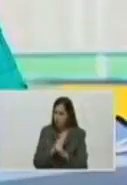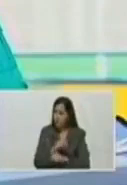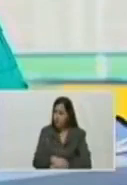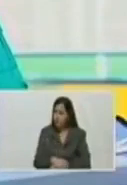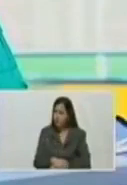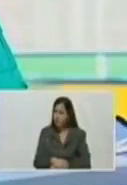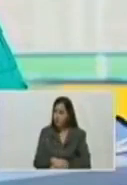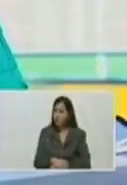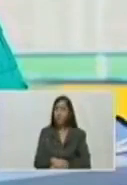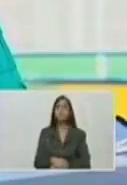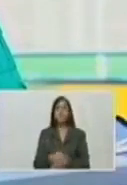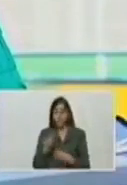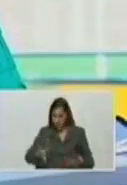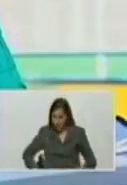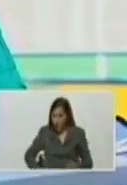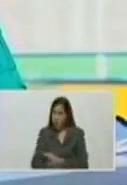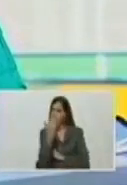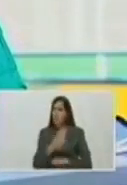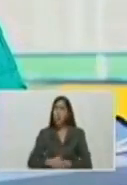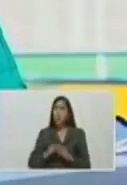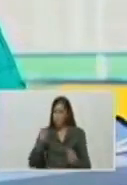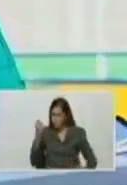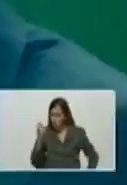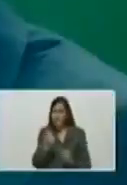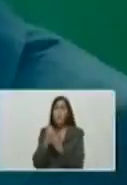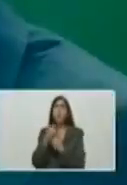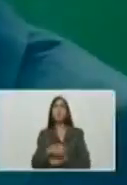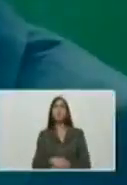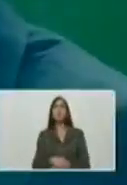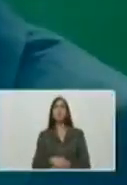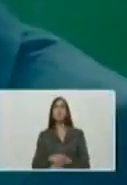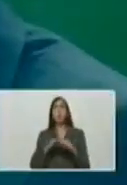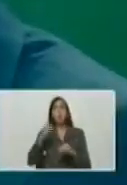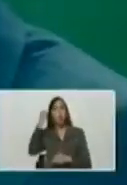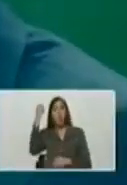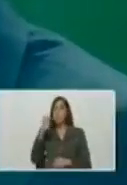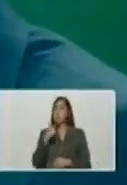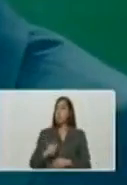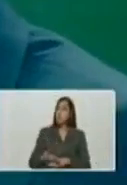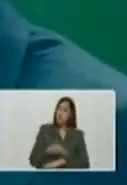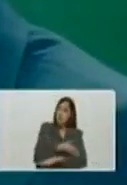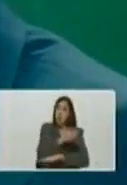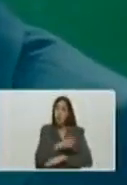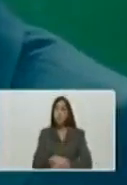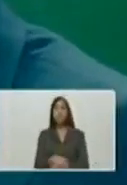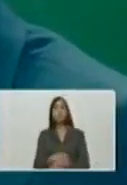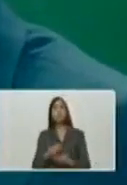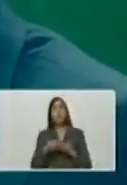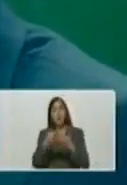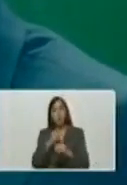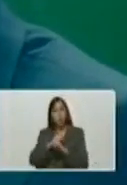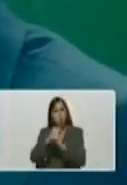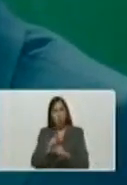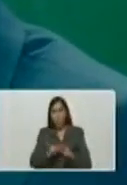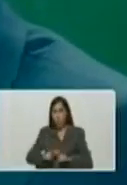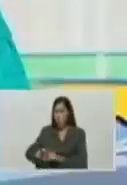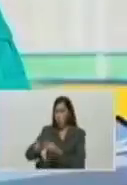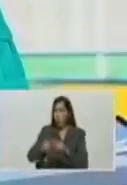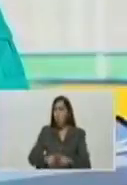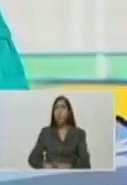Continúa, adelante, y todo el apoyo para todas las ideas que me diste de llevar el hipódromo a la bolsa de